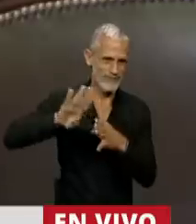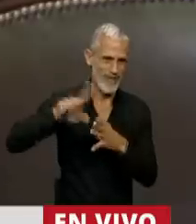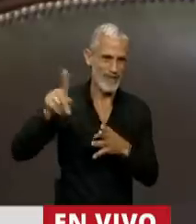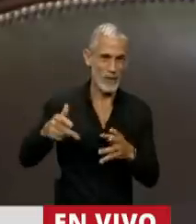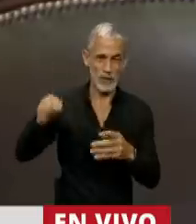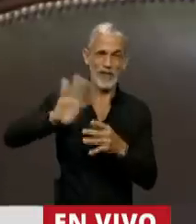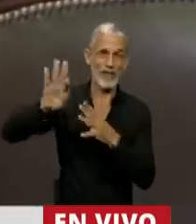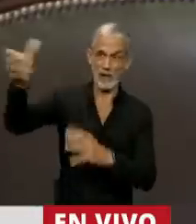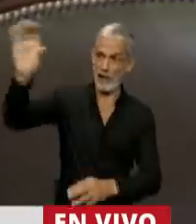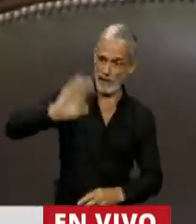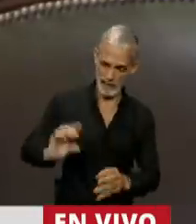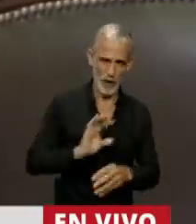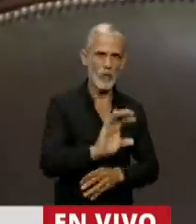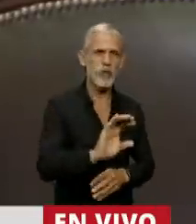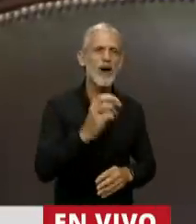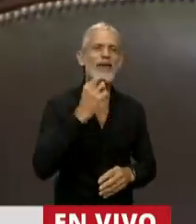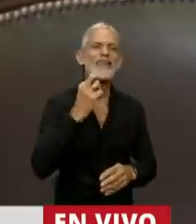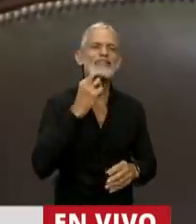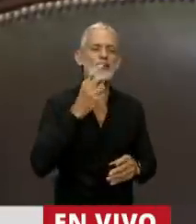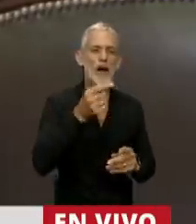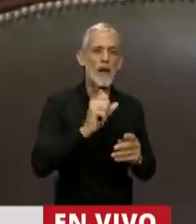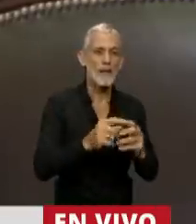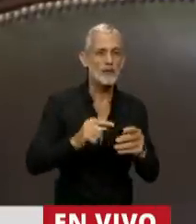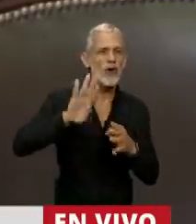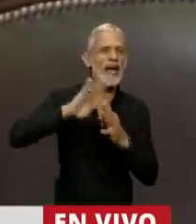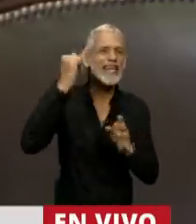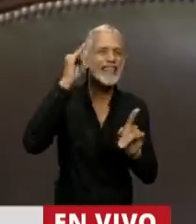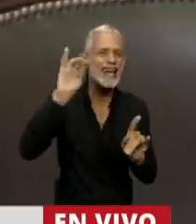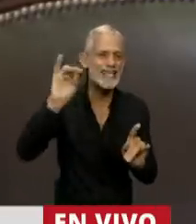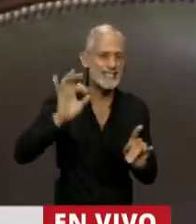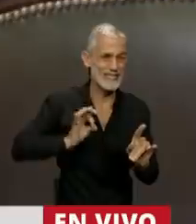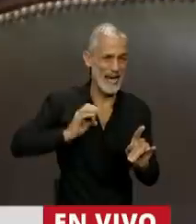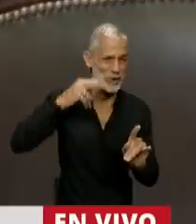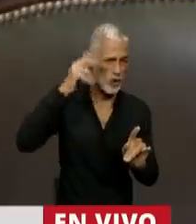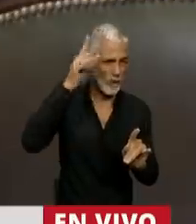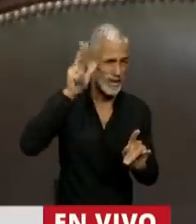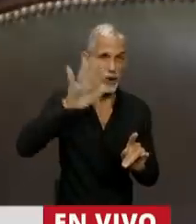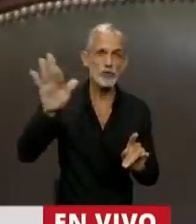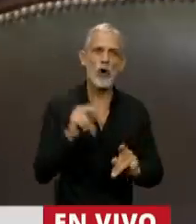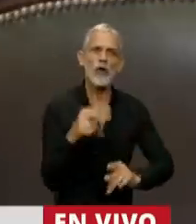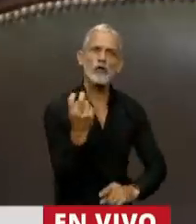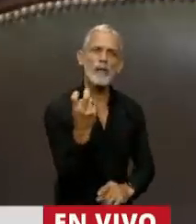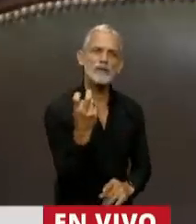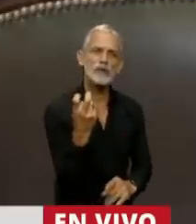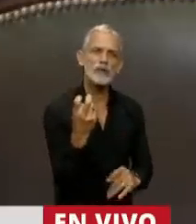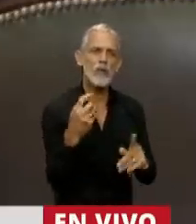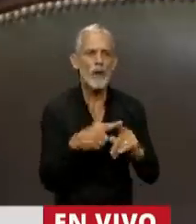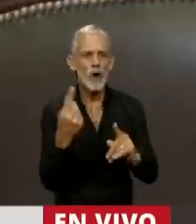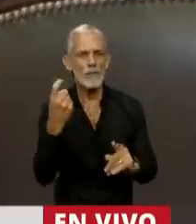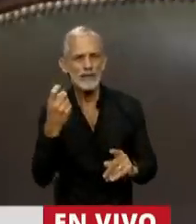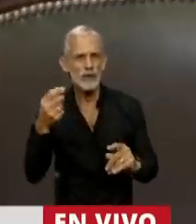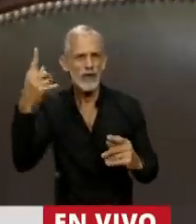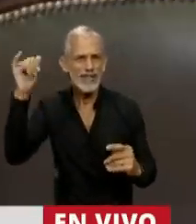la inversión era de 19 pesos por peso de interés que tenía que pagar al 2008. Hoy es de 2 pesos por peso de interés que tiene que